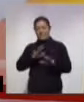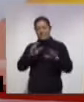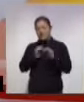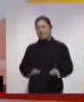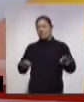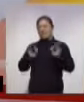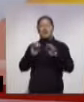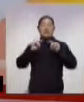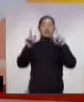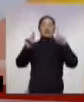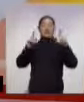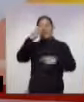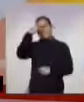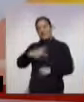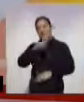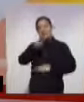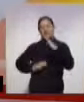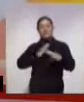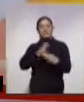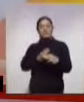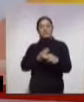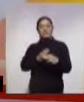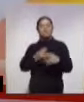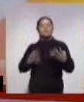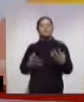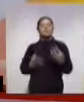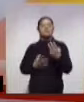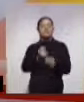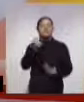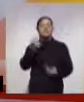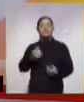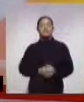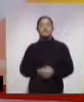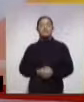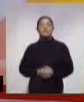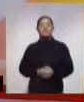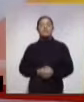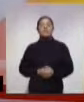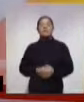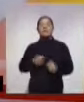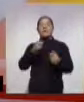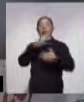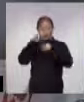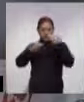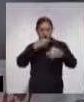de Tlaxcala, México y el mundo. Vámonos de inmediato a las noticias, ¿qué le parece?